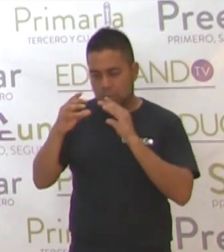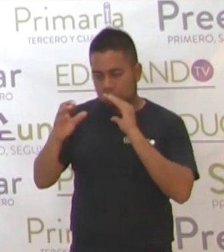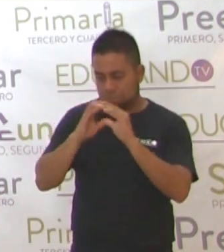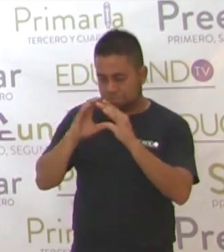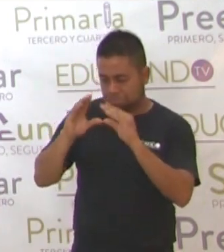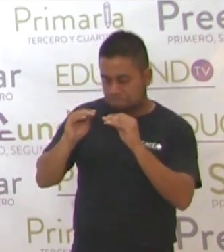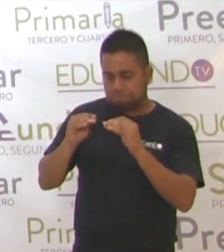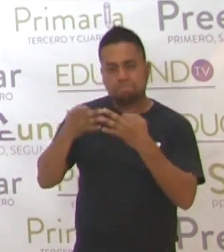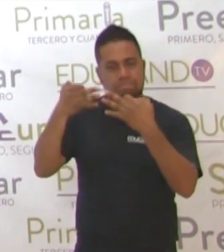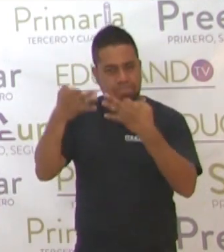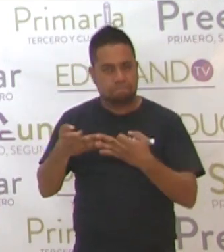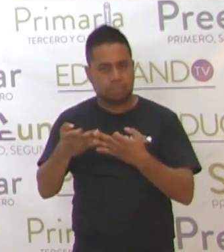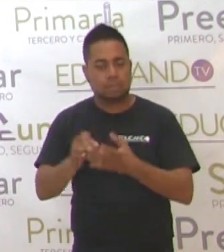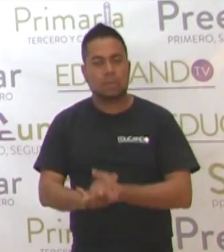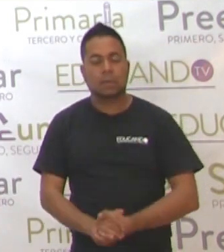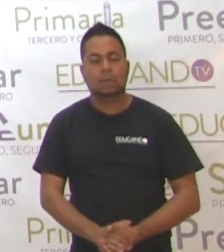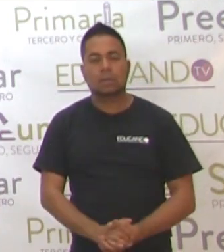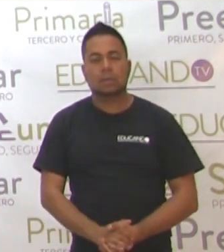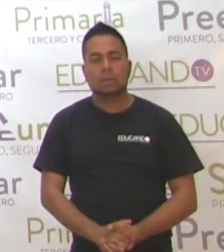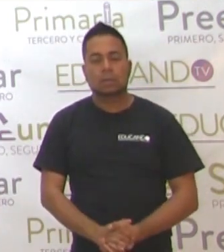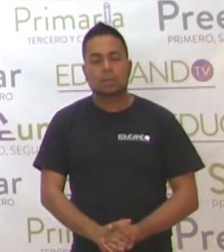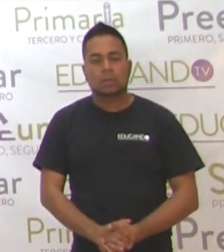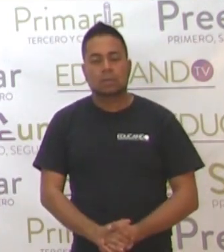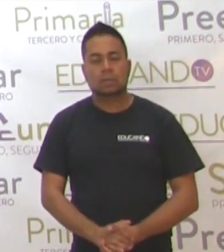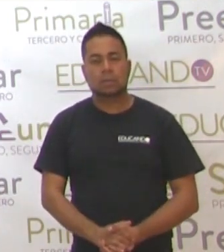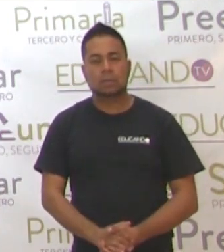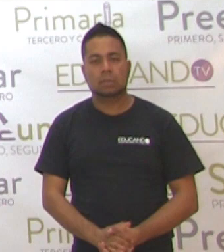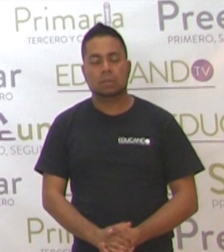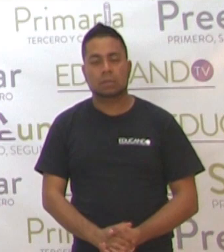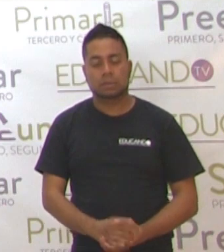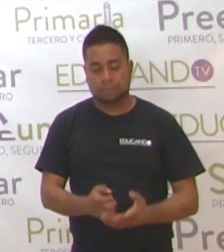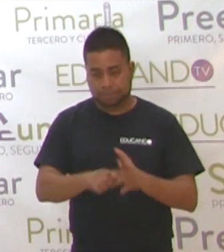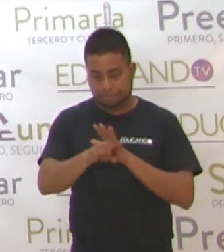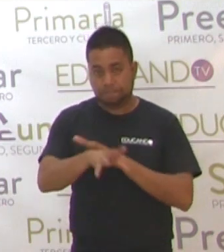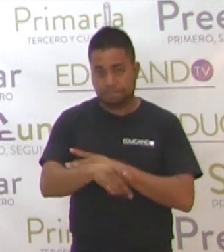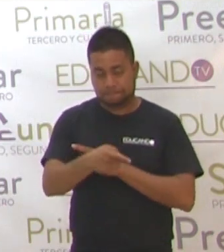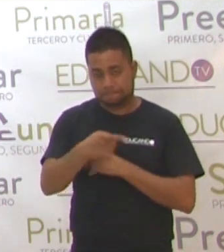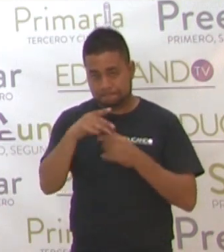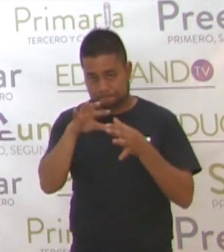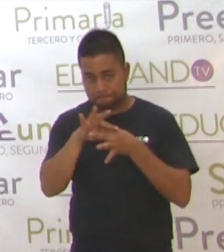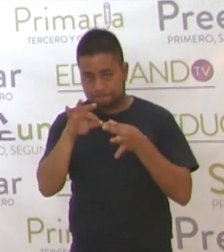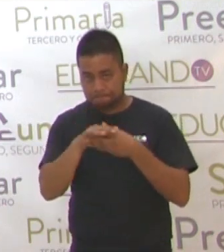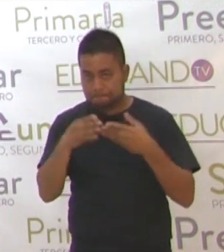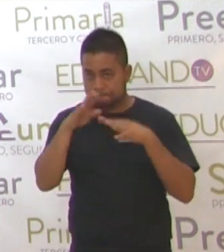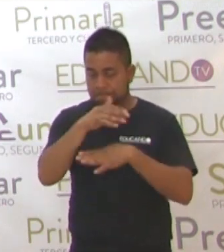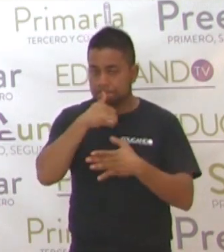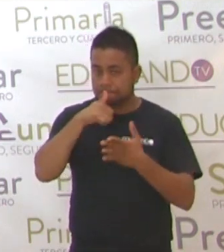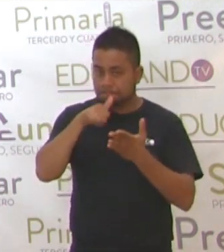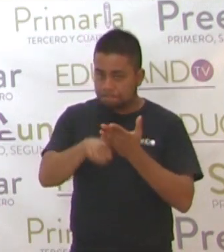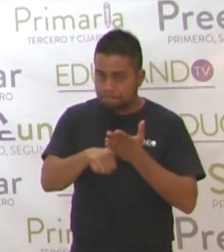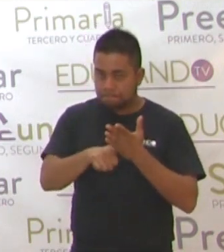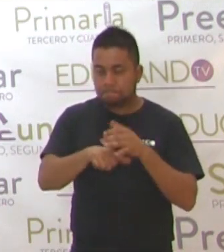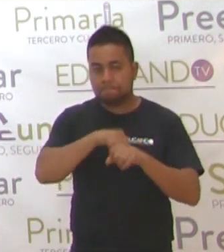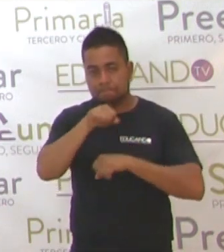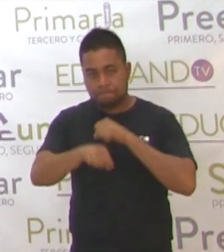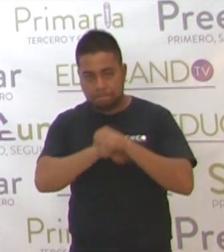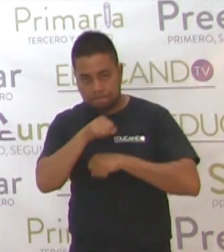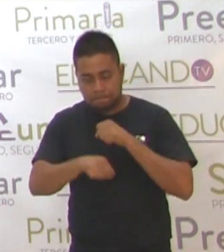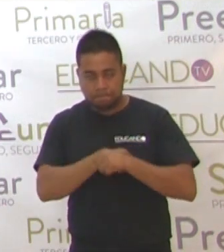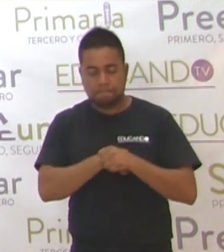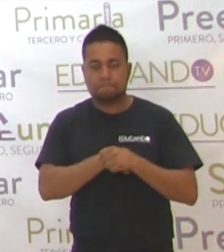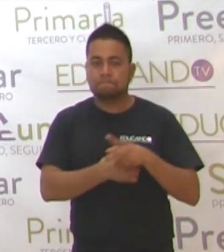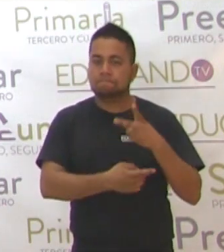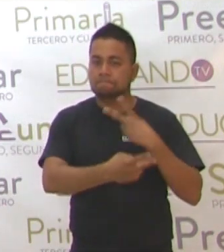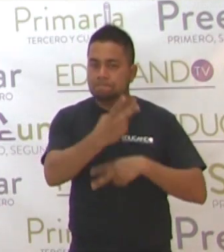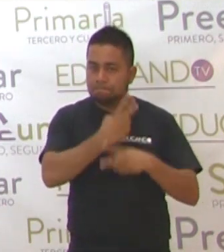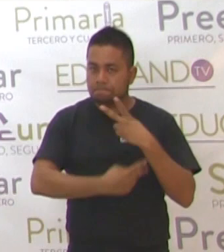si nosotros hablamos de qué es el cartero va a venir él